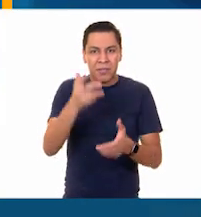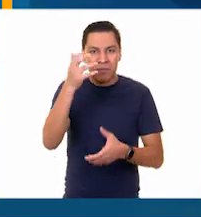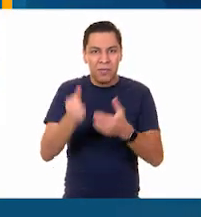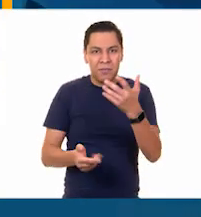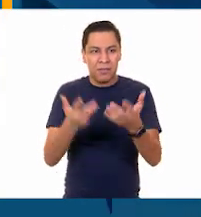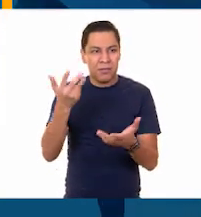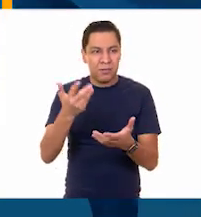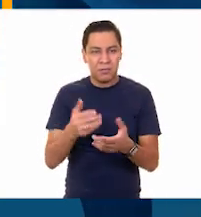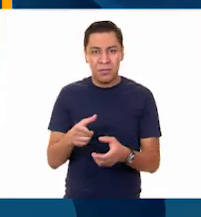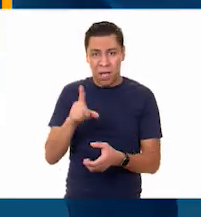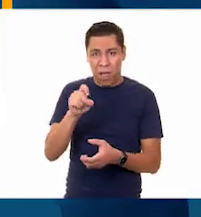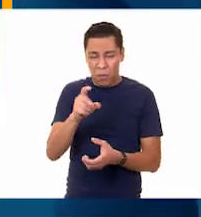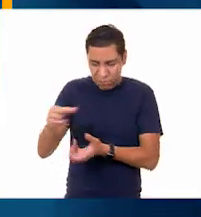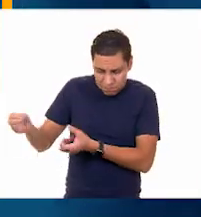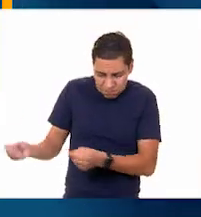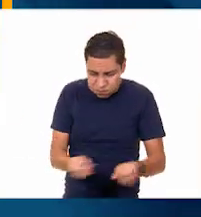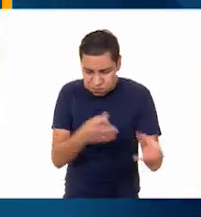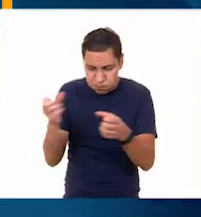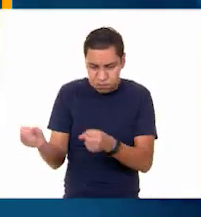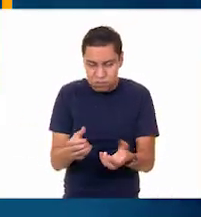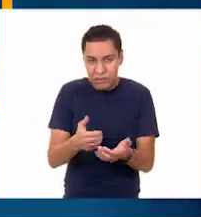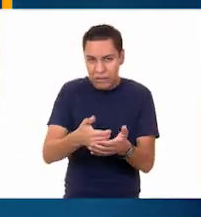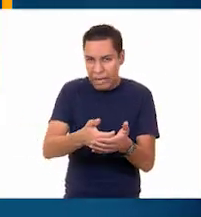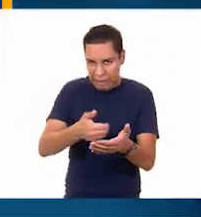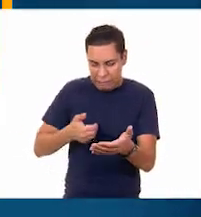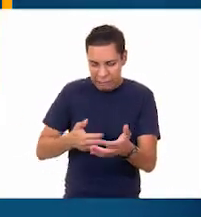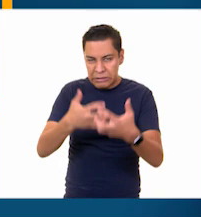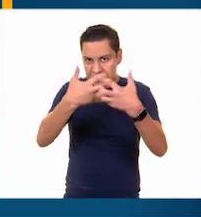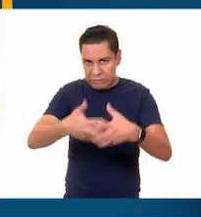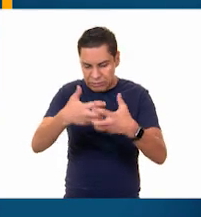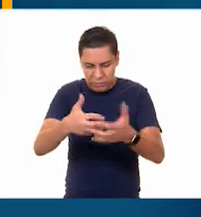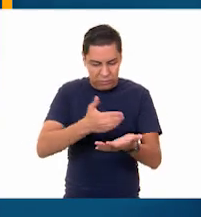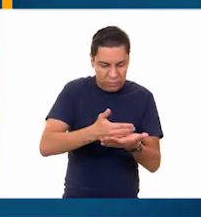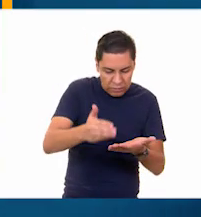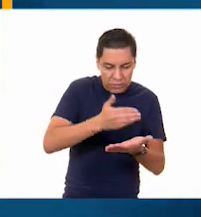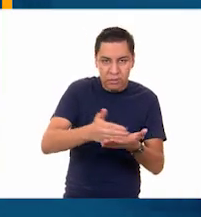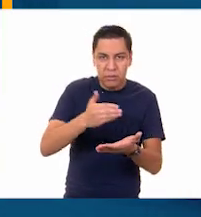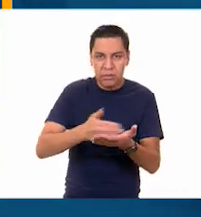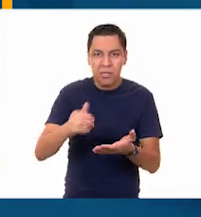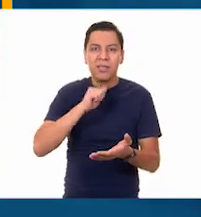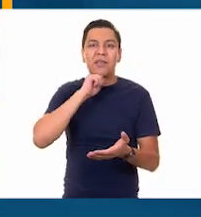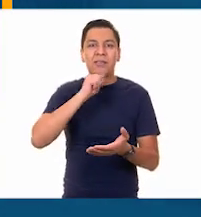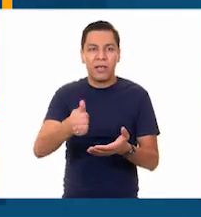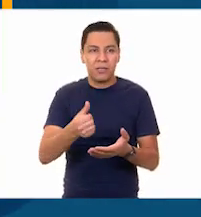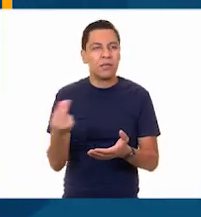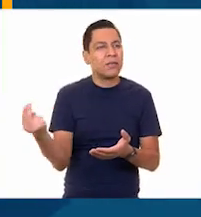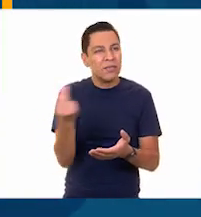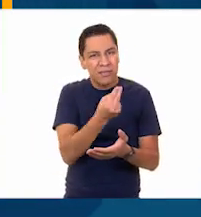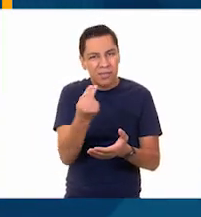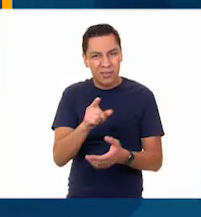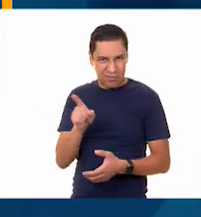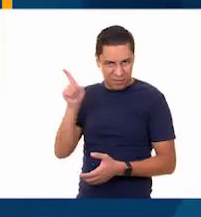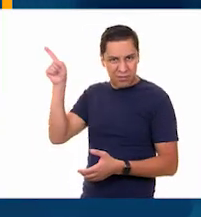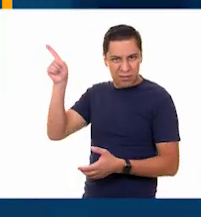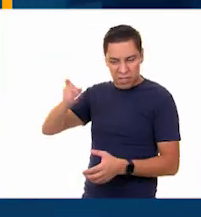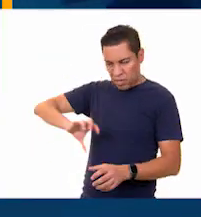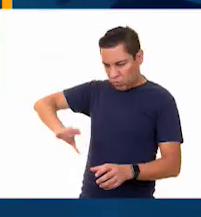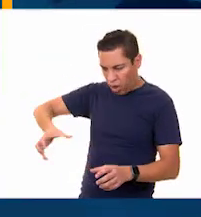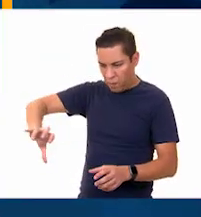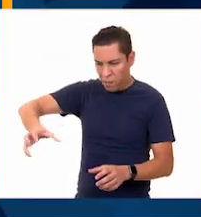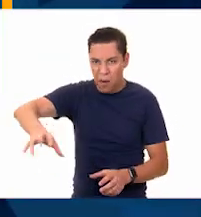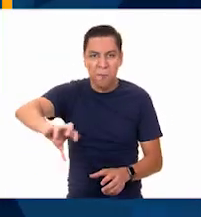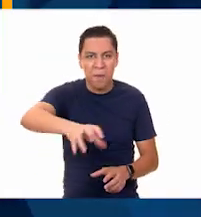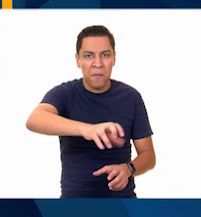los recursos hídricos. Ante este panorama, se requiere invertir en infraestructura para un tratamiento de aguas